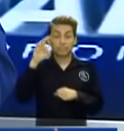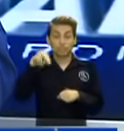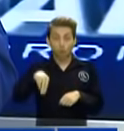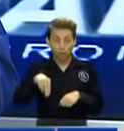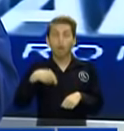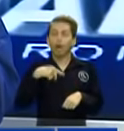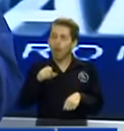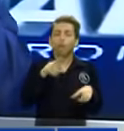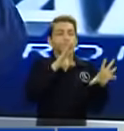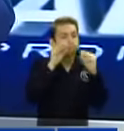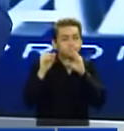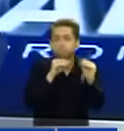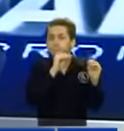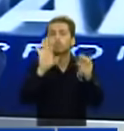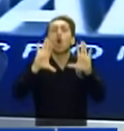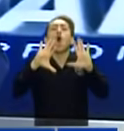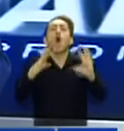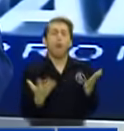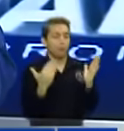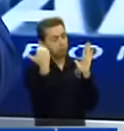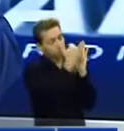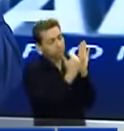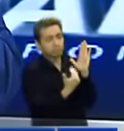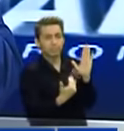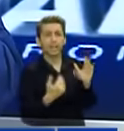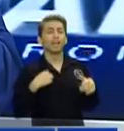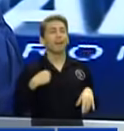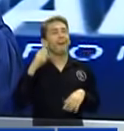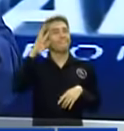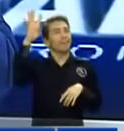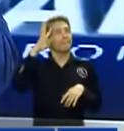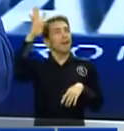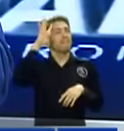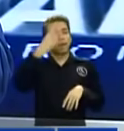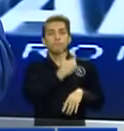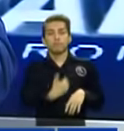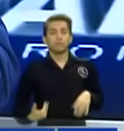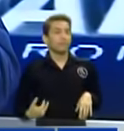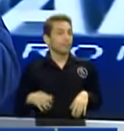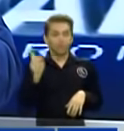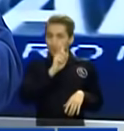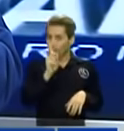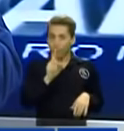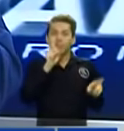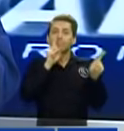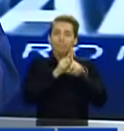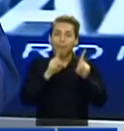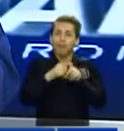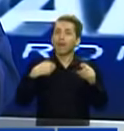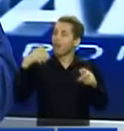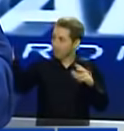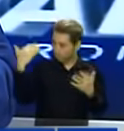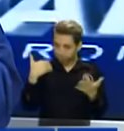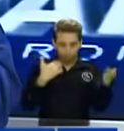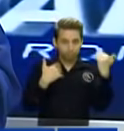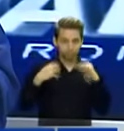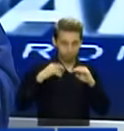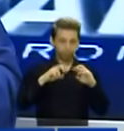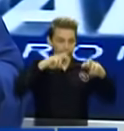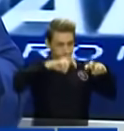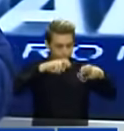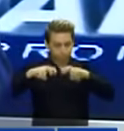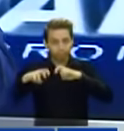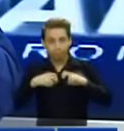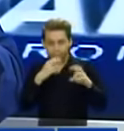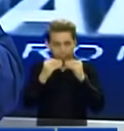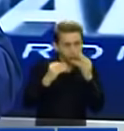es lo que al presidente se le ocurre, no, es que también nos sentamos con gente. Hablamos, por ejemplo, con los infectólogos, y me dijeron, mire, por